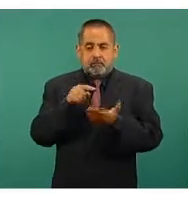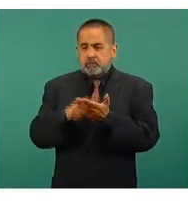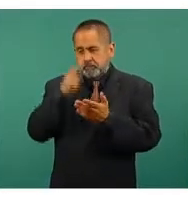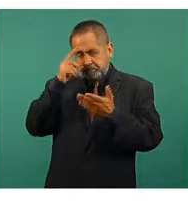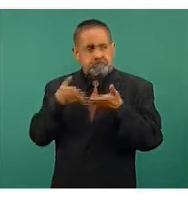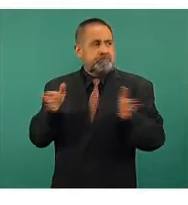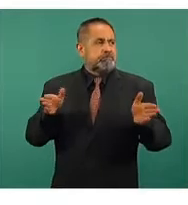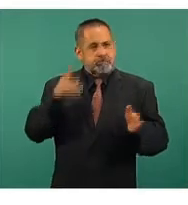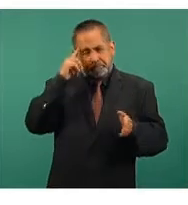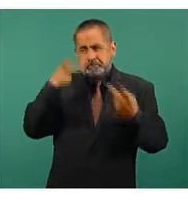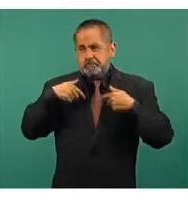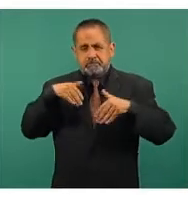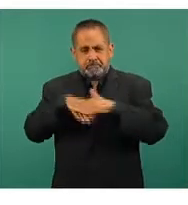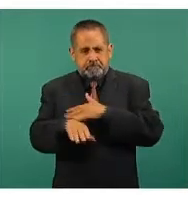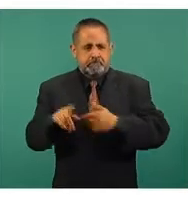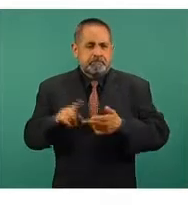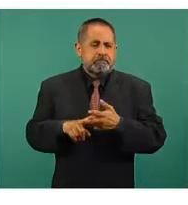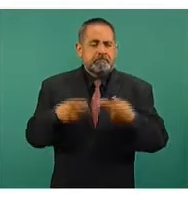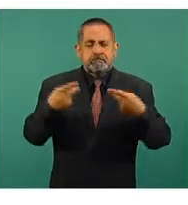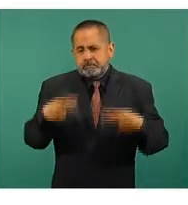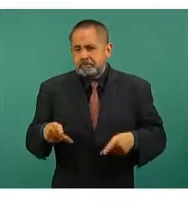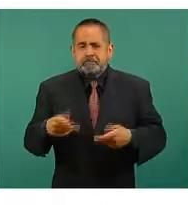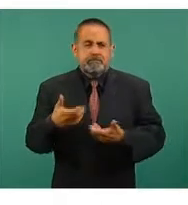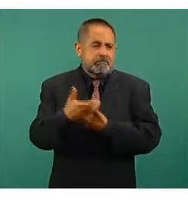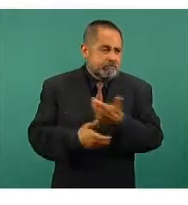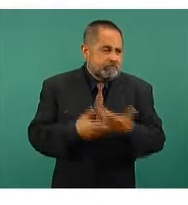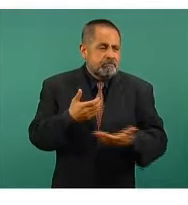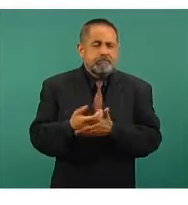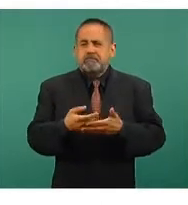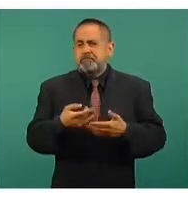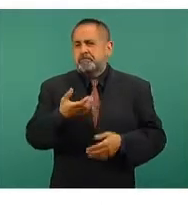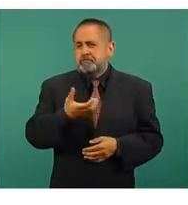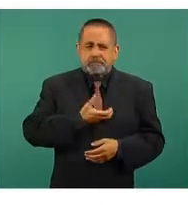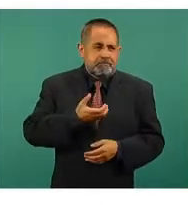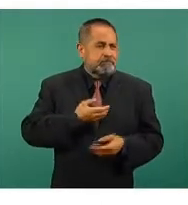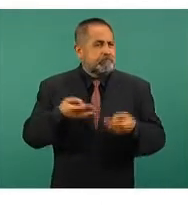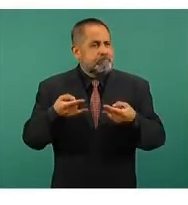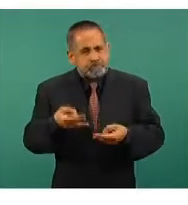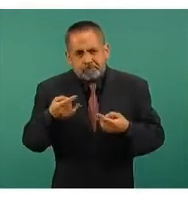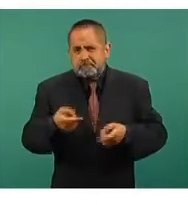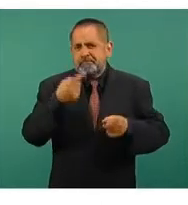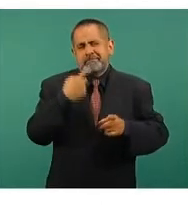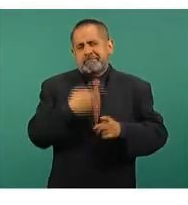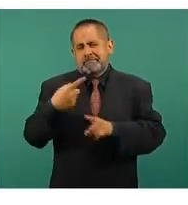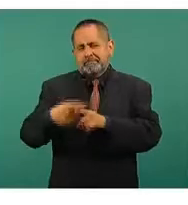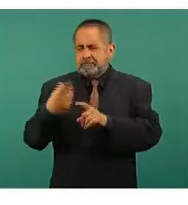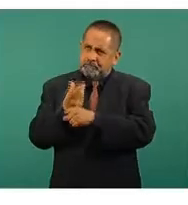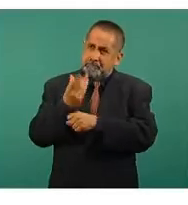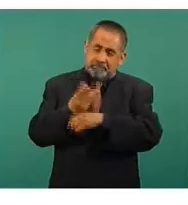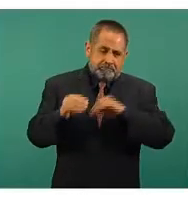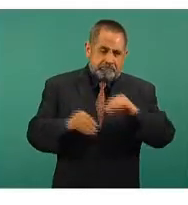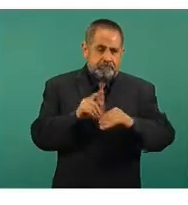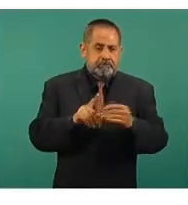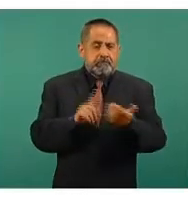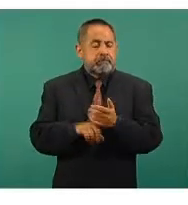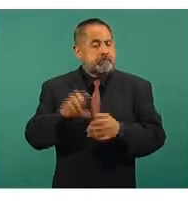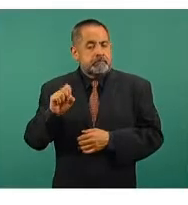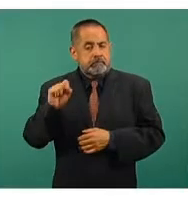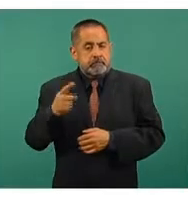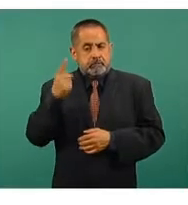plazas públicas, centros, digamos, históricos, corredores urbanos, y 61